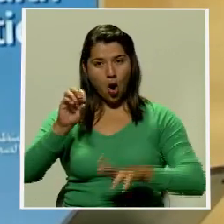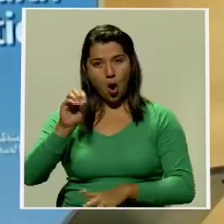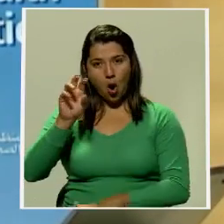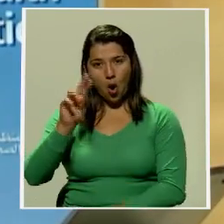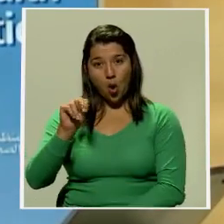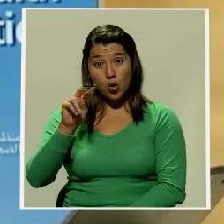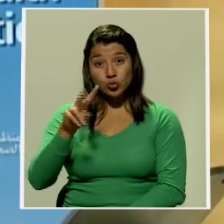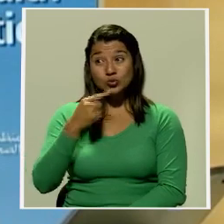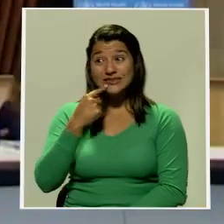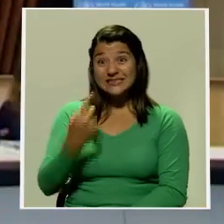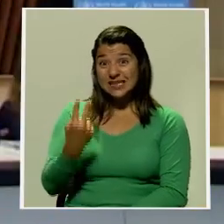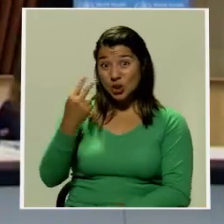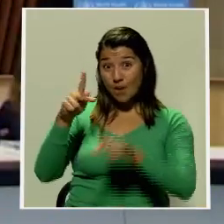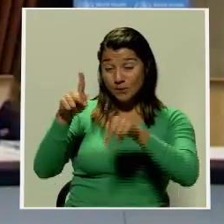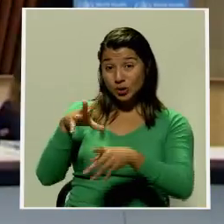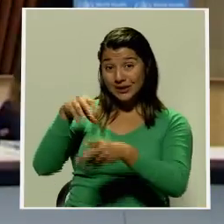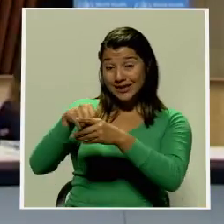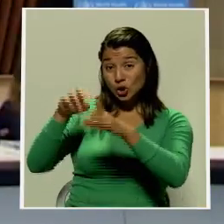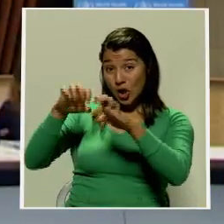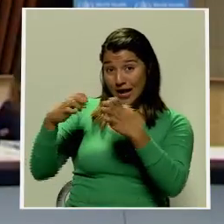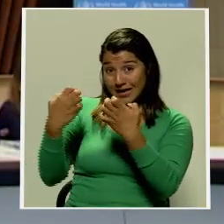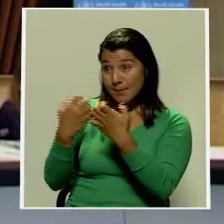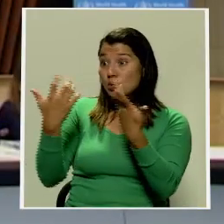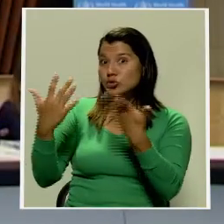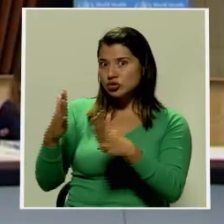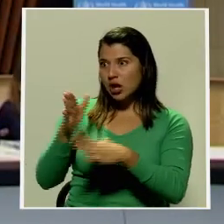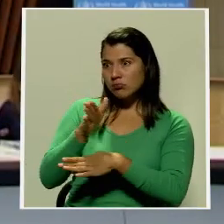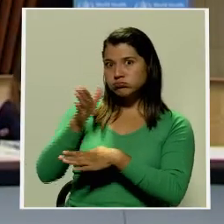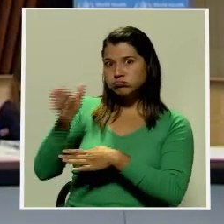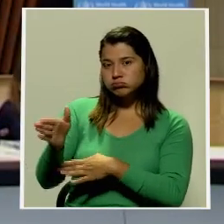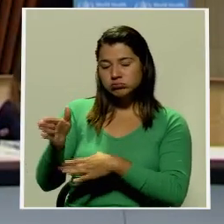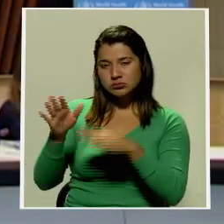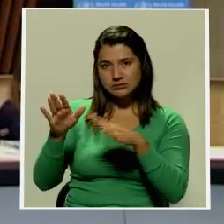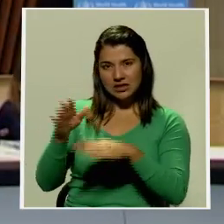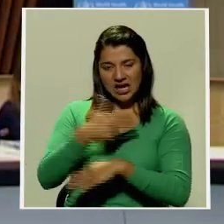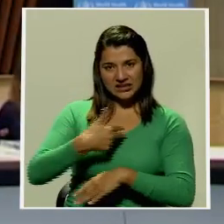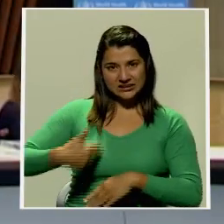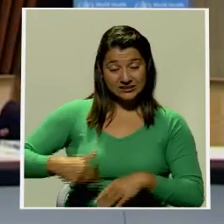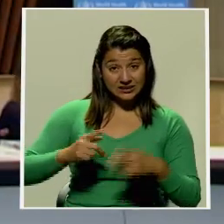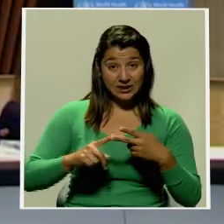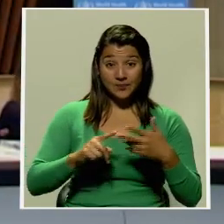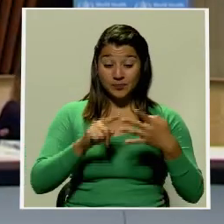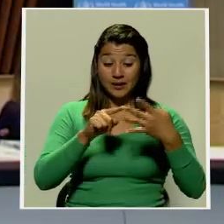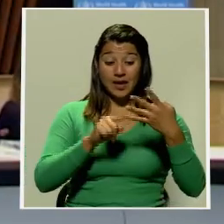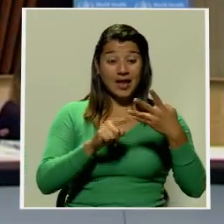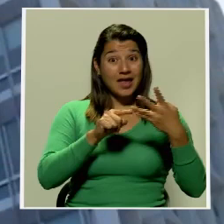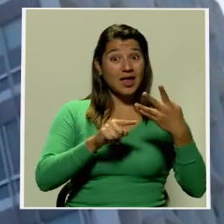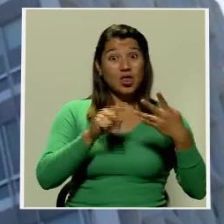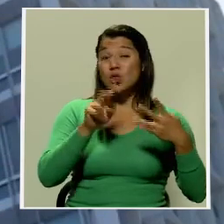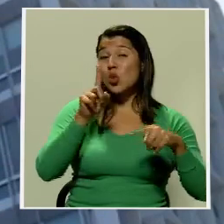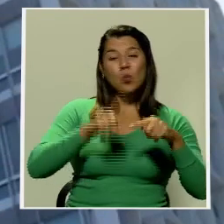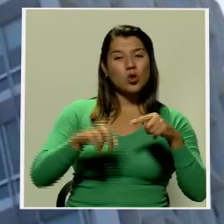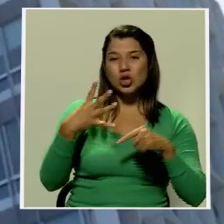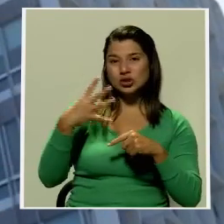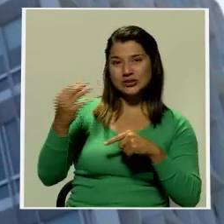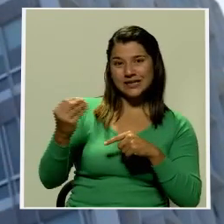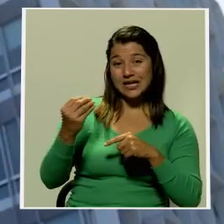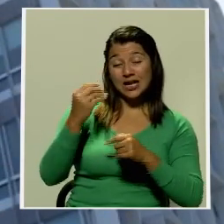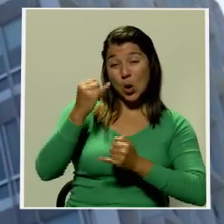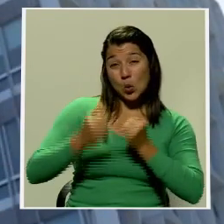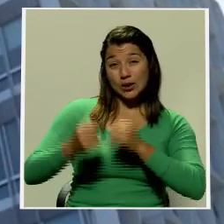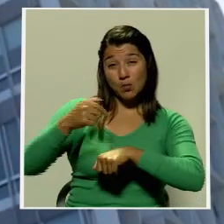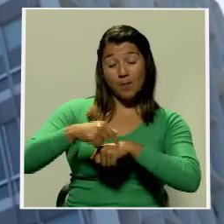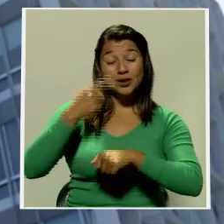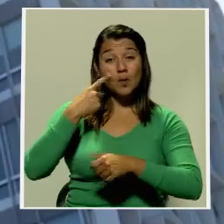miembros de ese equipo ya iniciaron el viaje hacia China y otros 2 no pudieron salir en el último momento por un problema de